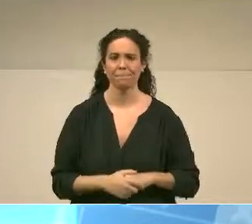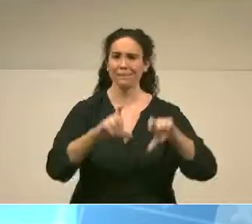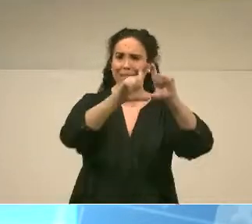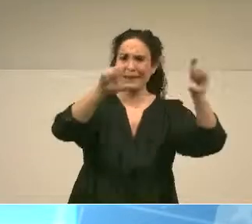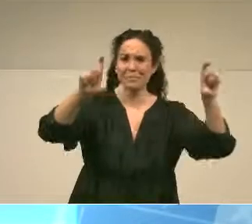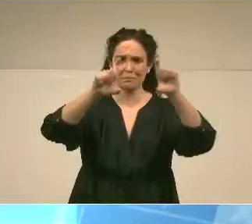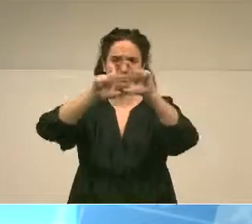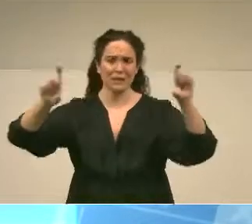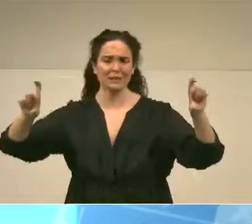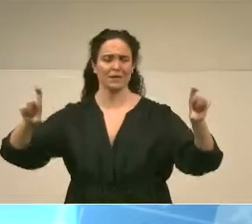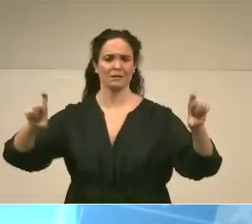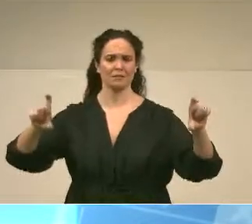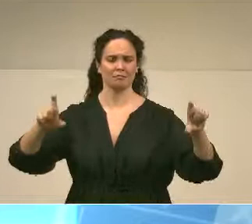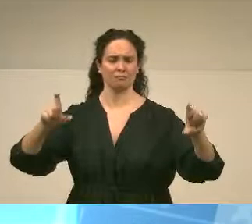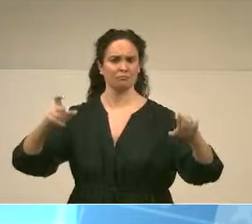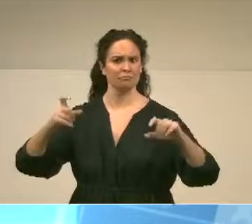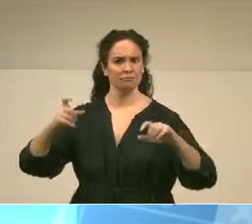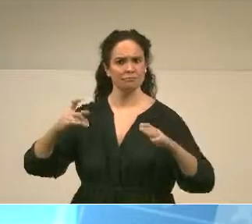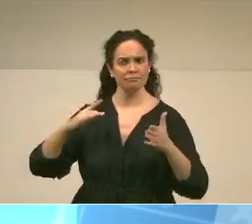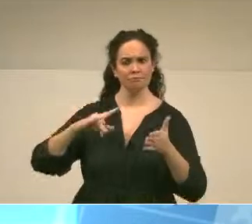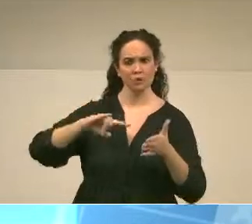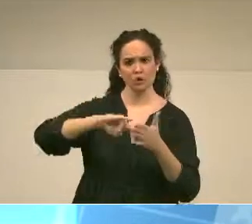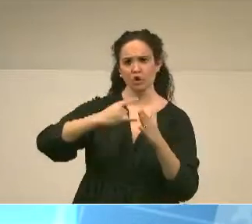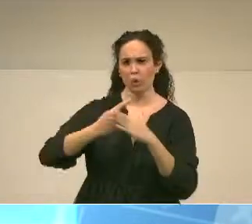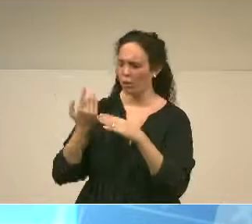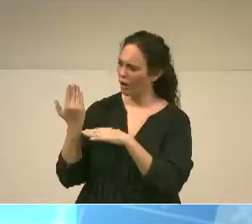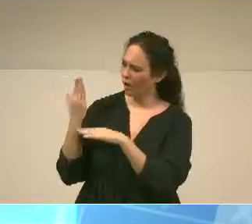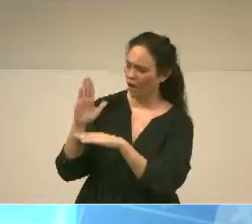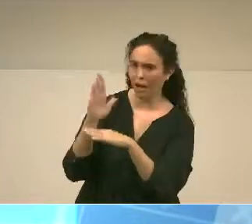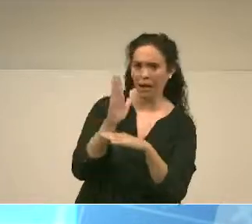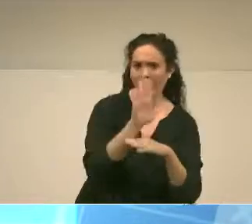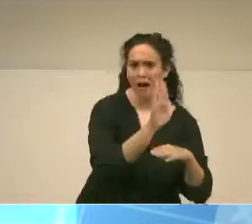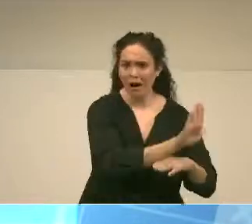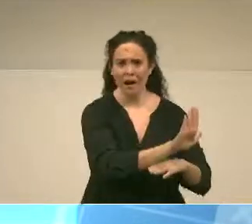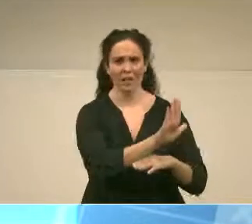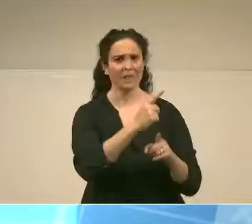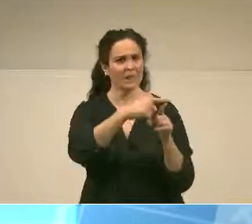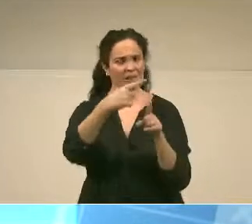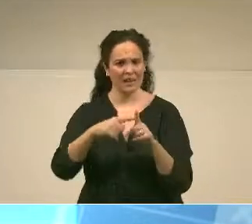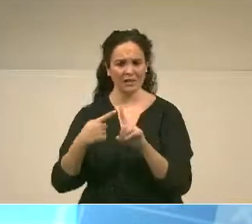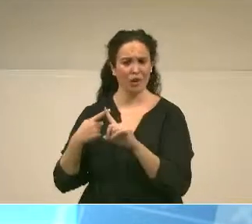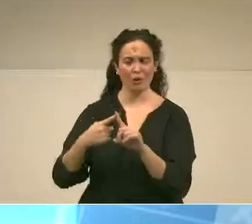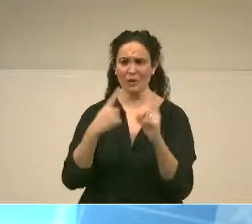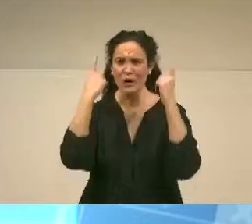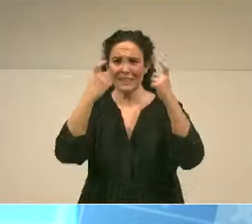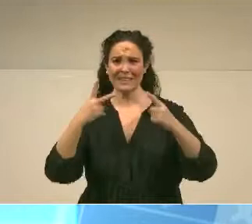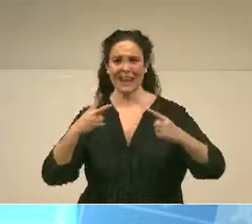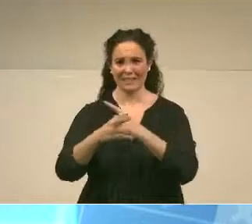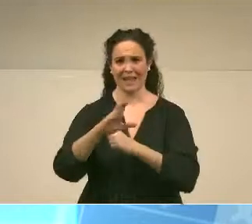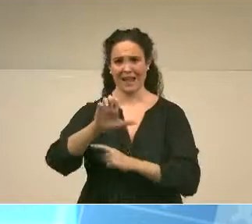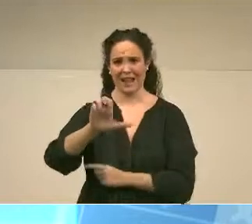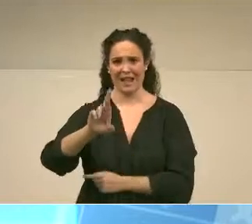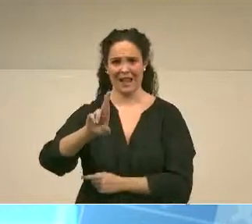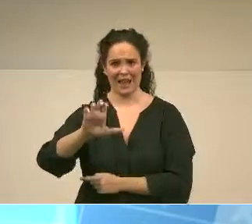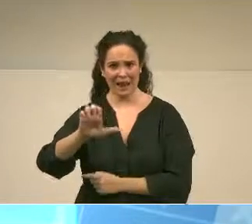por plantear diferentes tipos de alternativas que consigan que esos ERES sean los mínimos